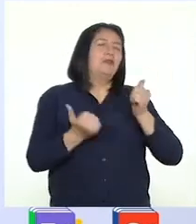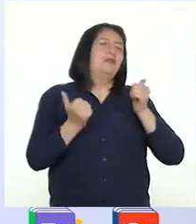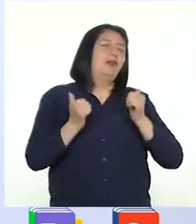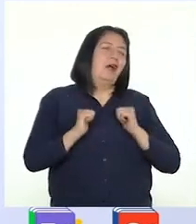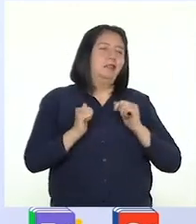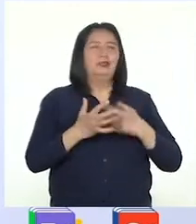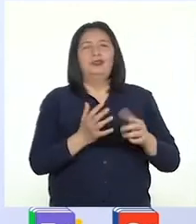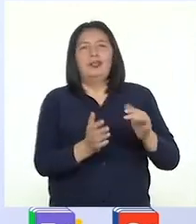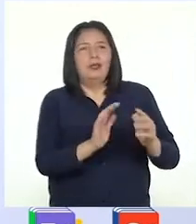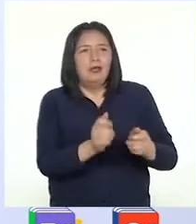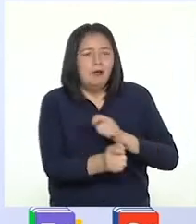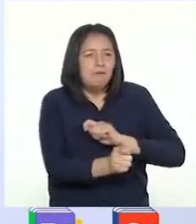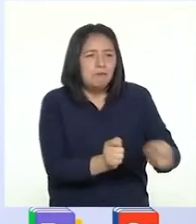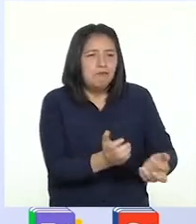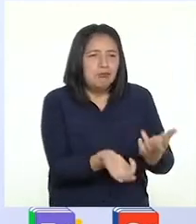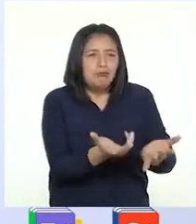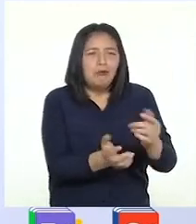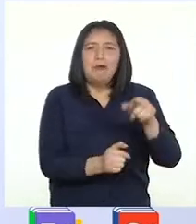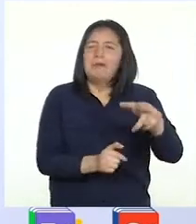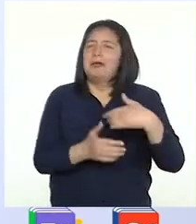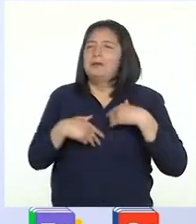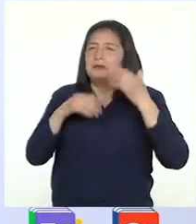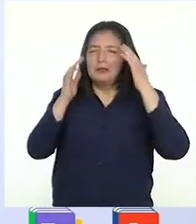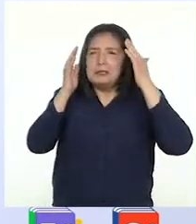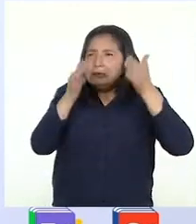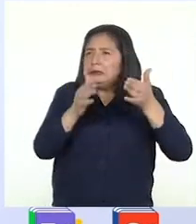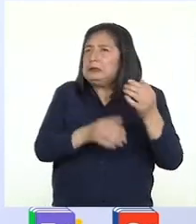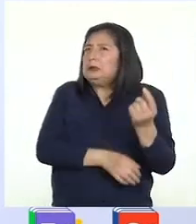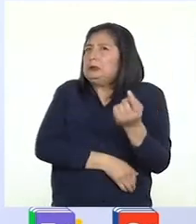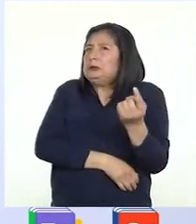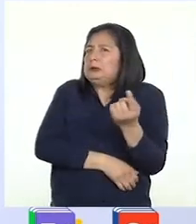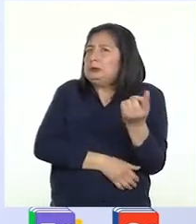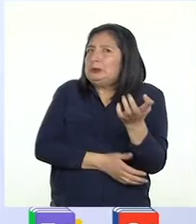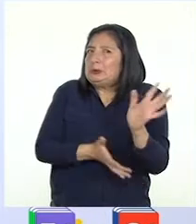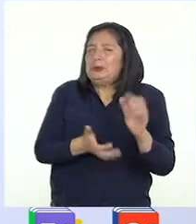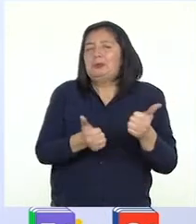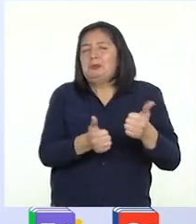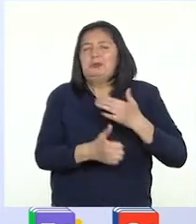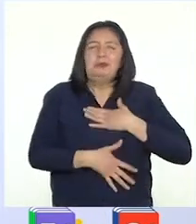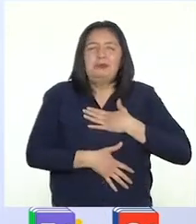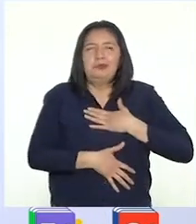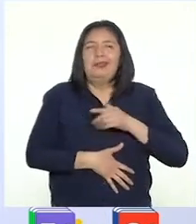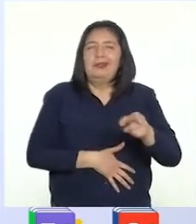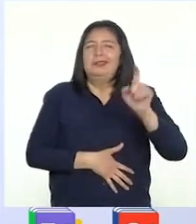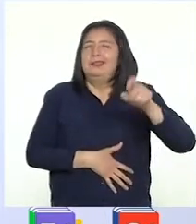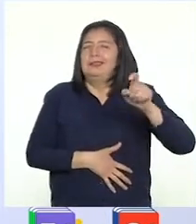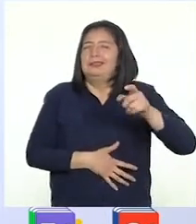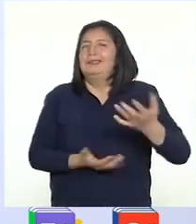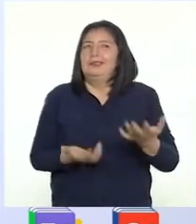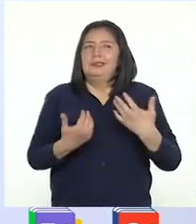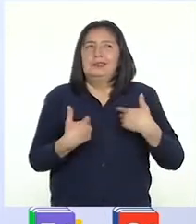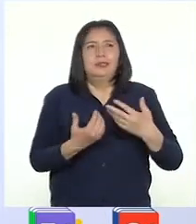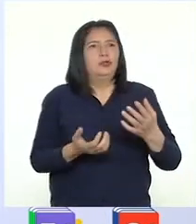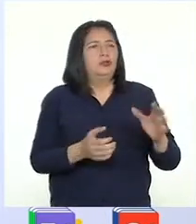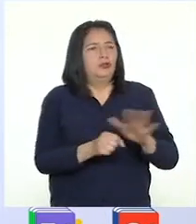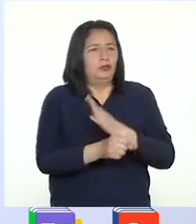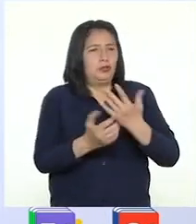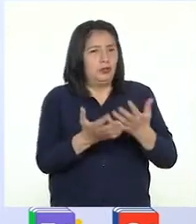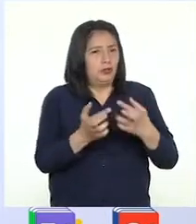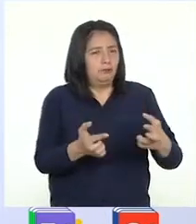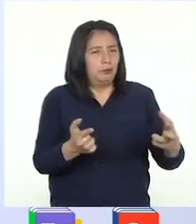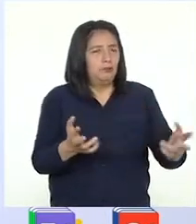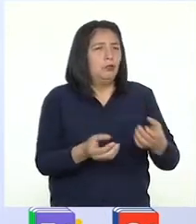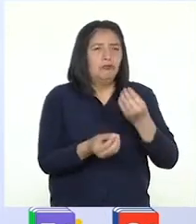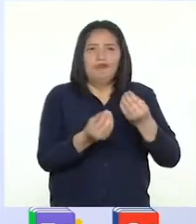descanso y fogata. Pero para poder concentrarse solo en pasarlo bien, deben contar con suficientes